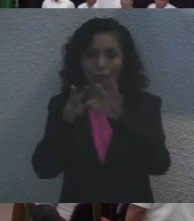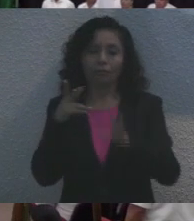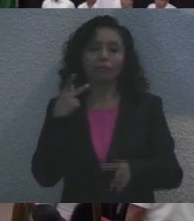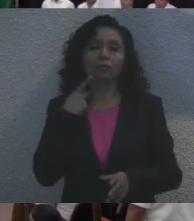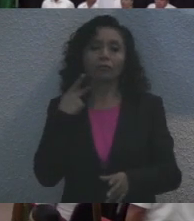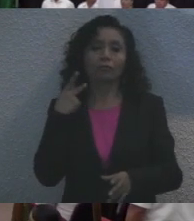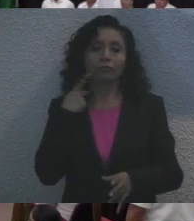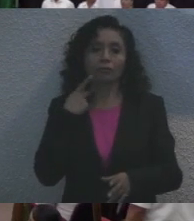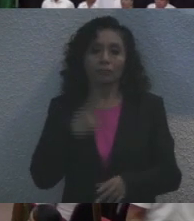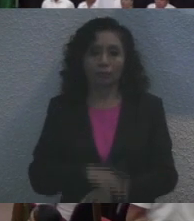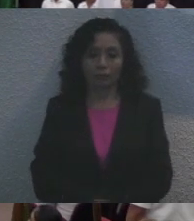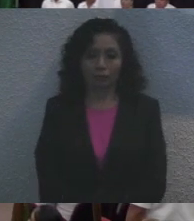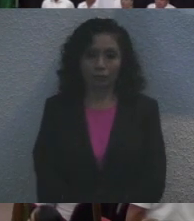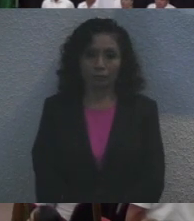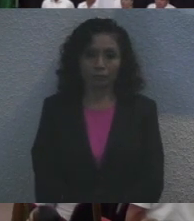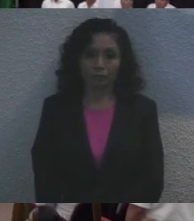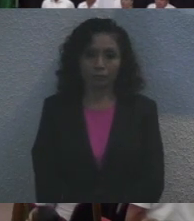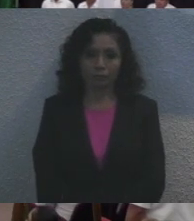Legislativo. Muchas gracias.